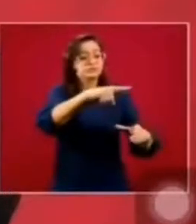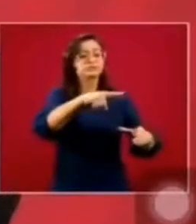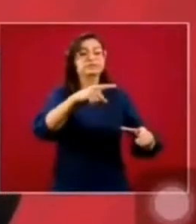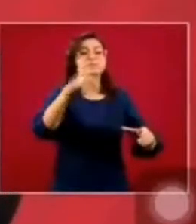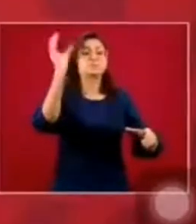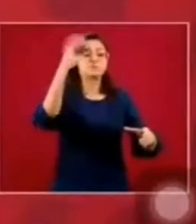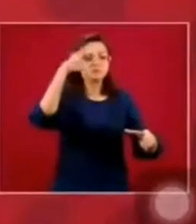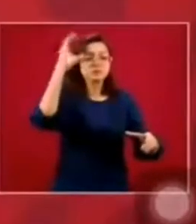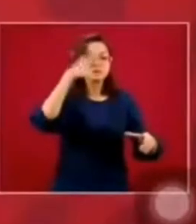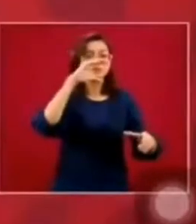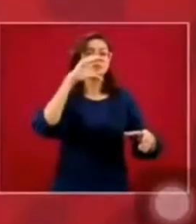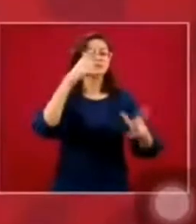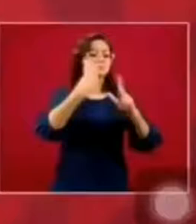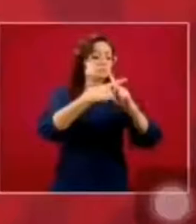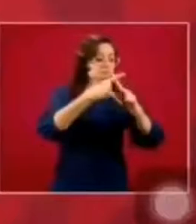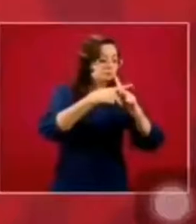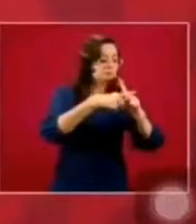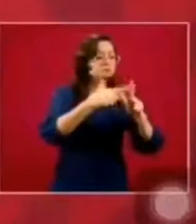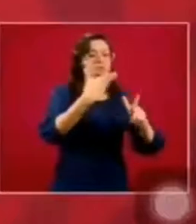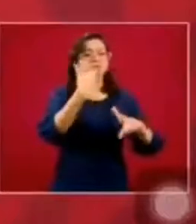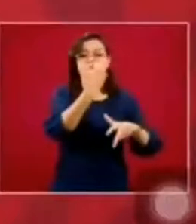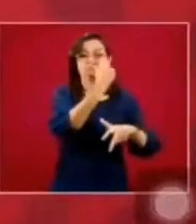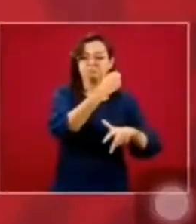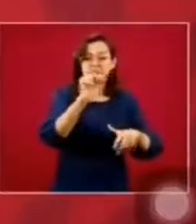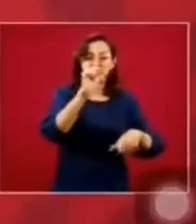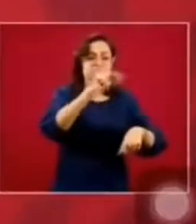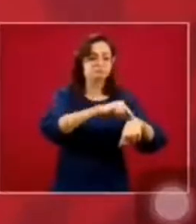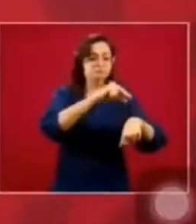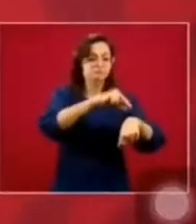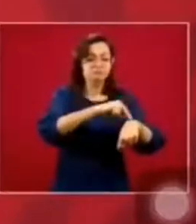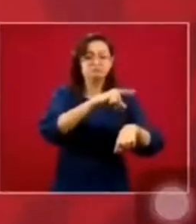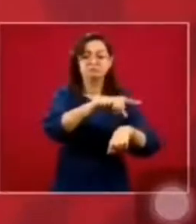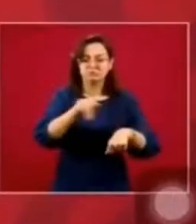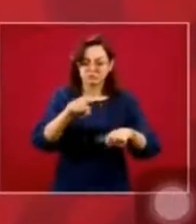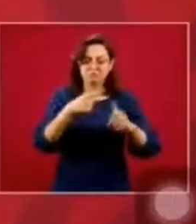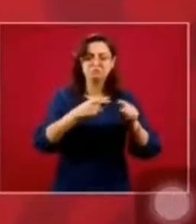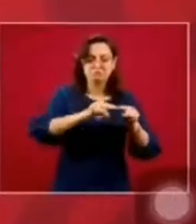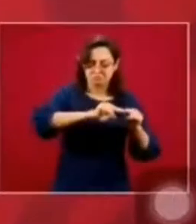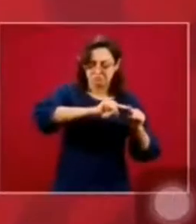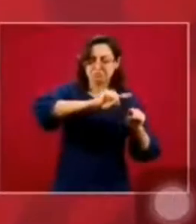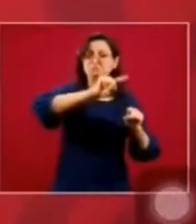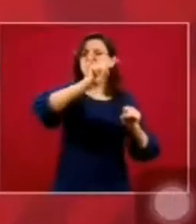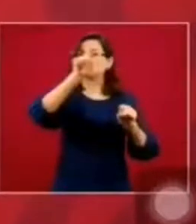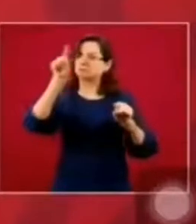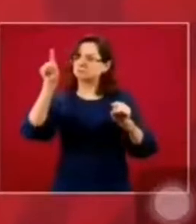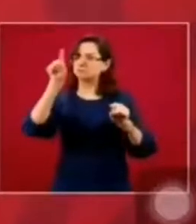matemáticos, de que estamos arriba y que en unos días,